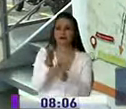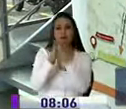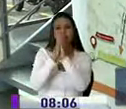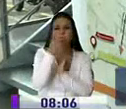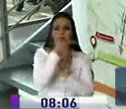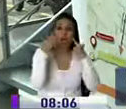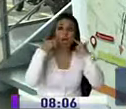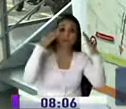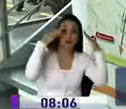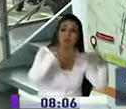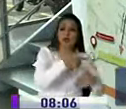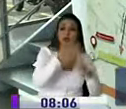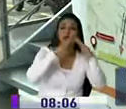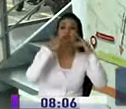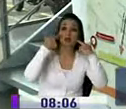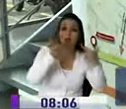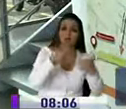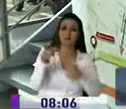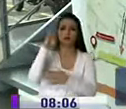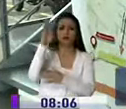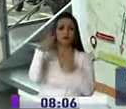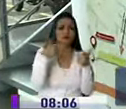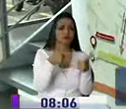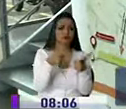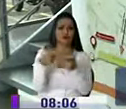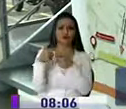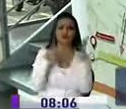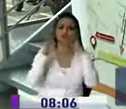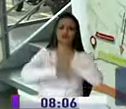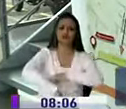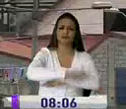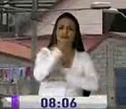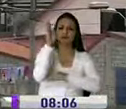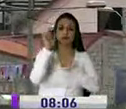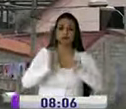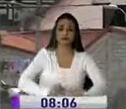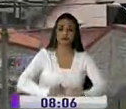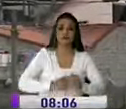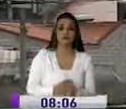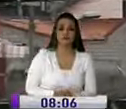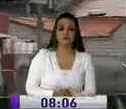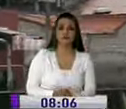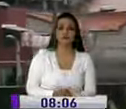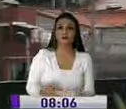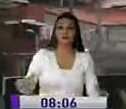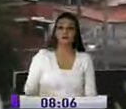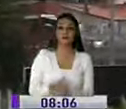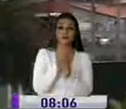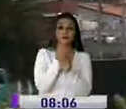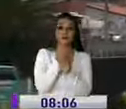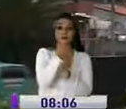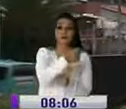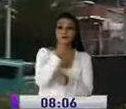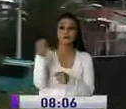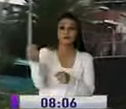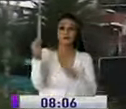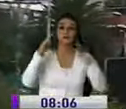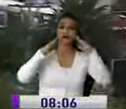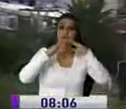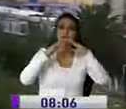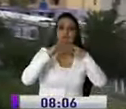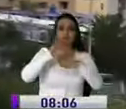compañeros policías realicen patrullaje las 24 horas del día. En el caso de la seguridad desde las puertas, un consejo